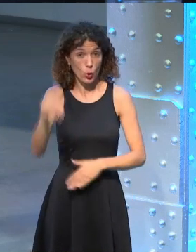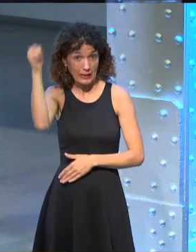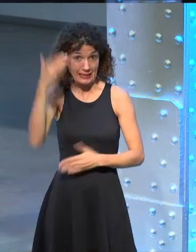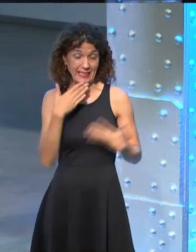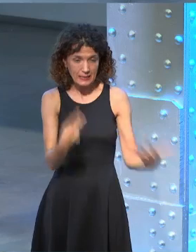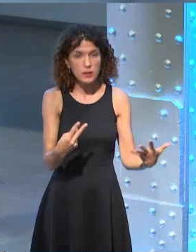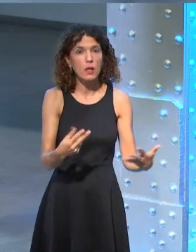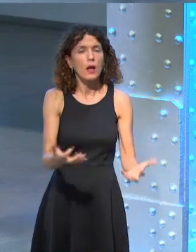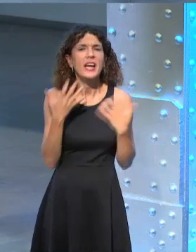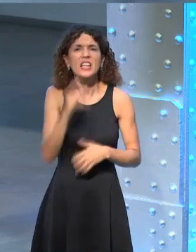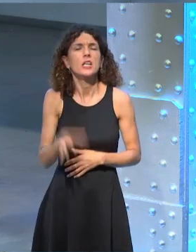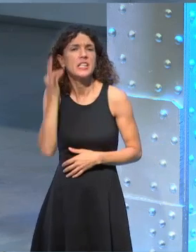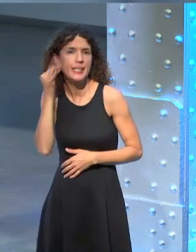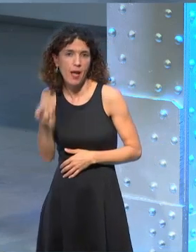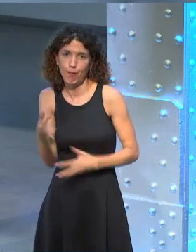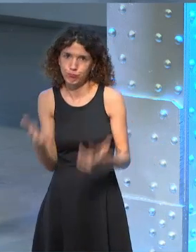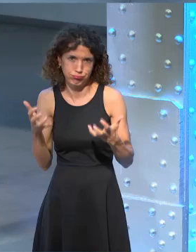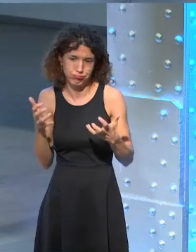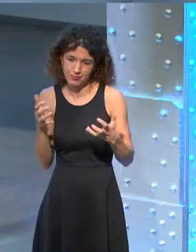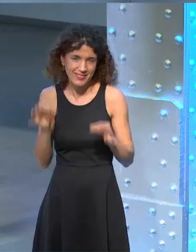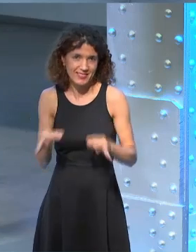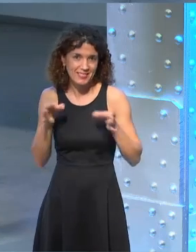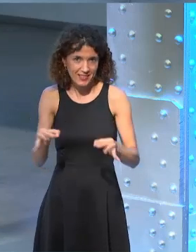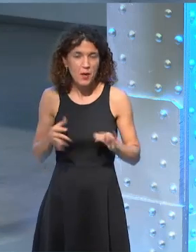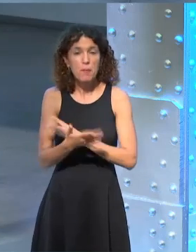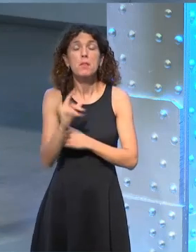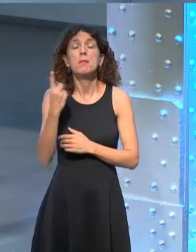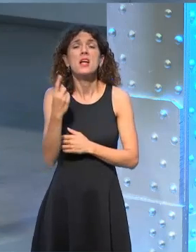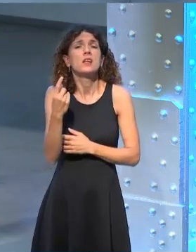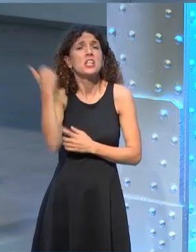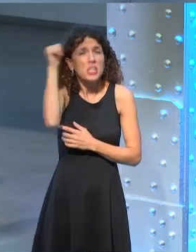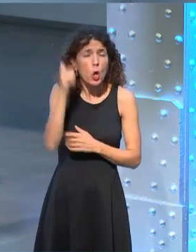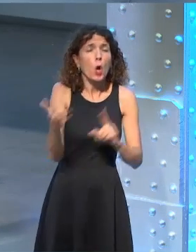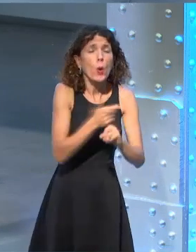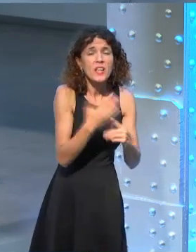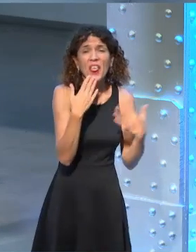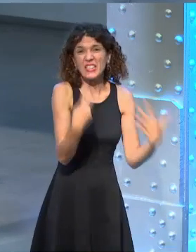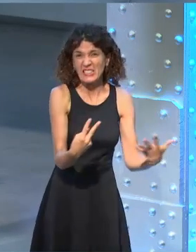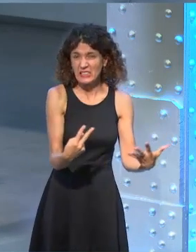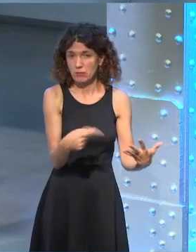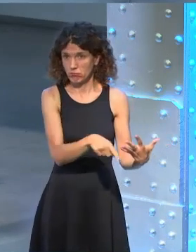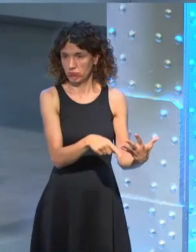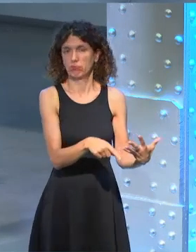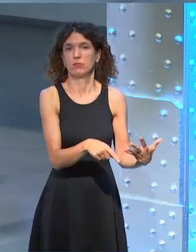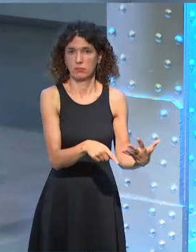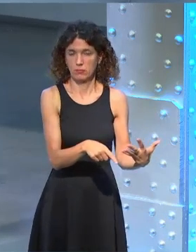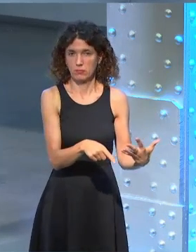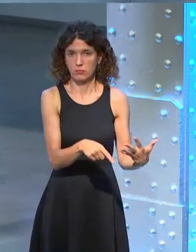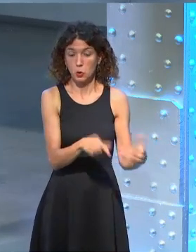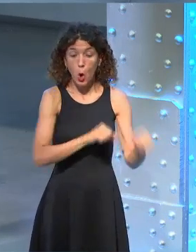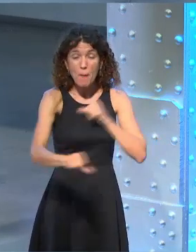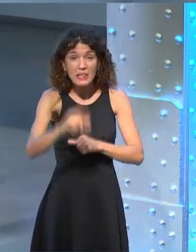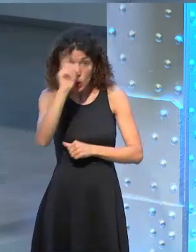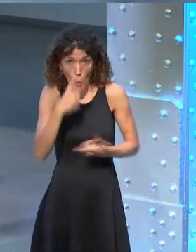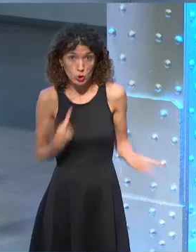años lo ganan siempre las niñas. El niño que encuentras tiene 7 años. Yo no sé qué pasa a partir de